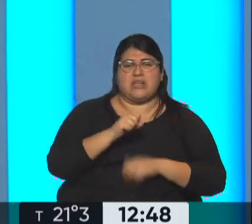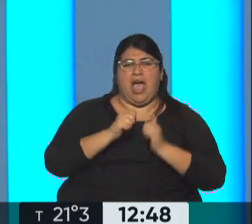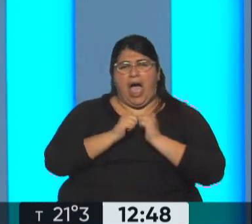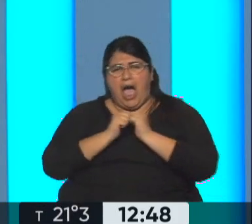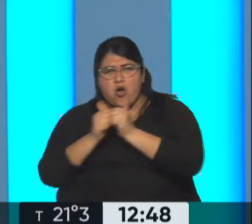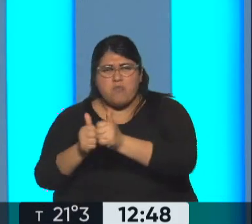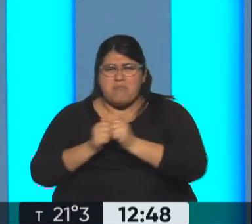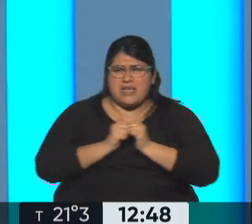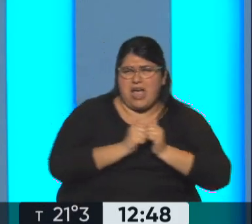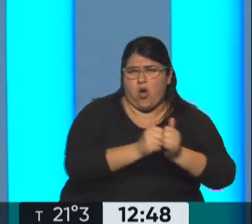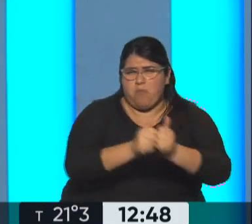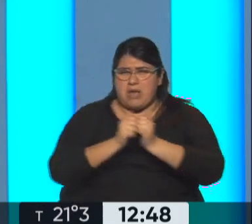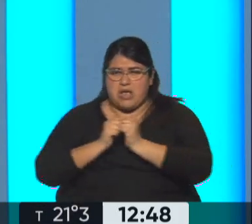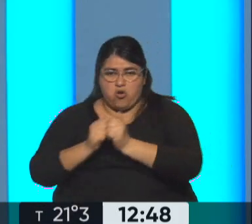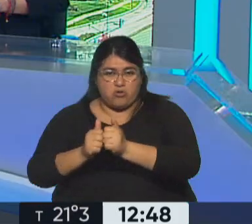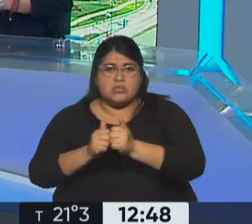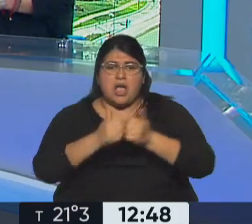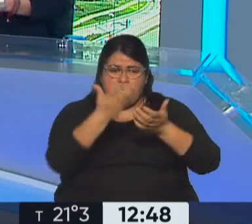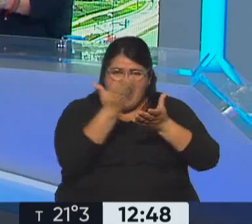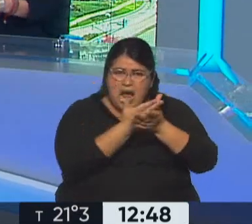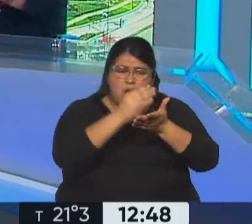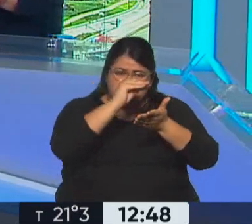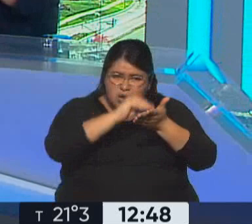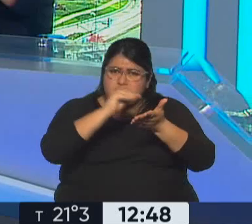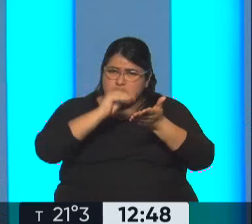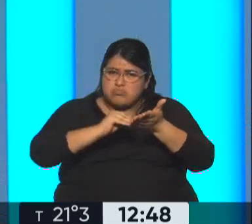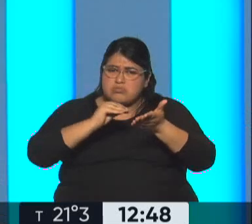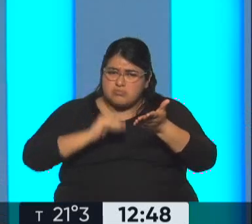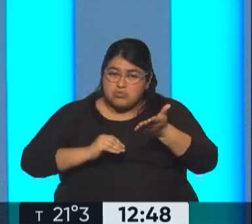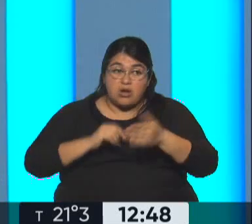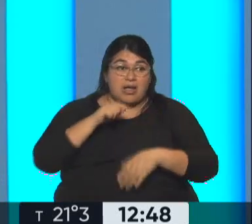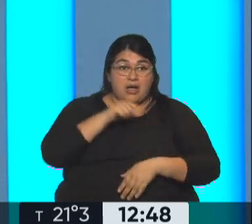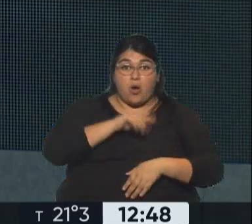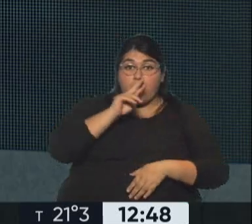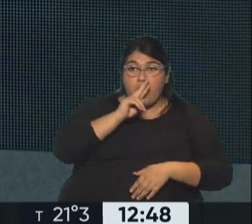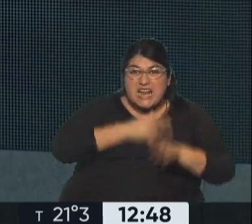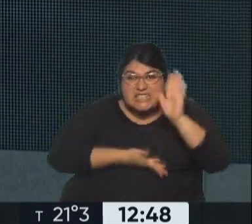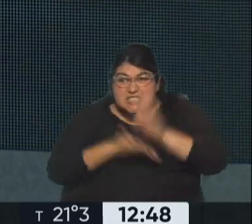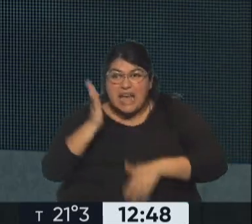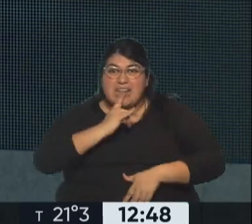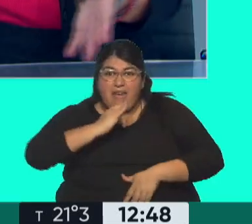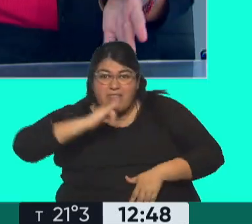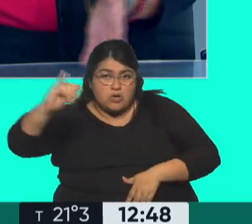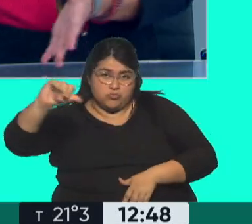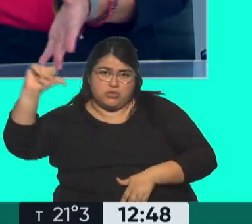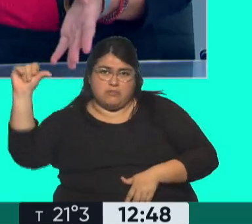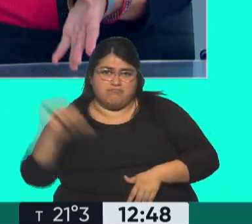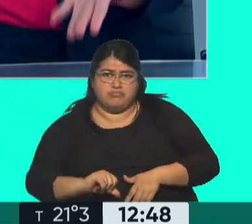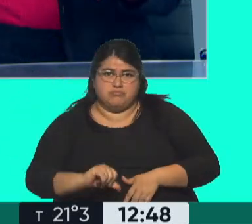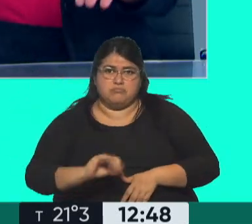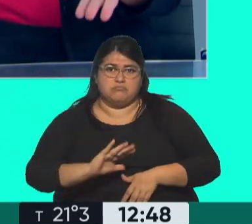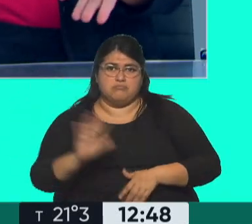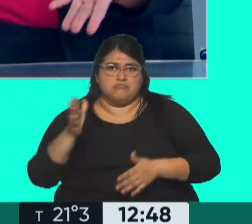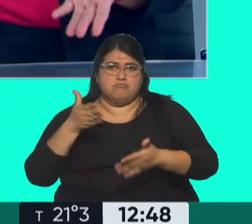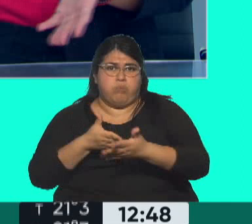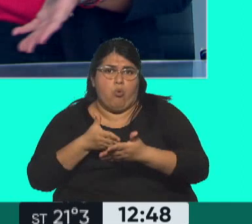y el baño. Todo esto está en la propia sentencia. Entonces, posibilidades de ir a denunciar son muy pocas en ese marco.